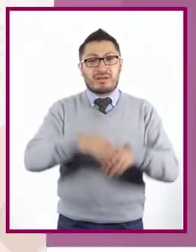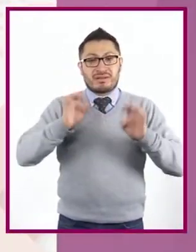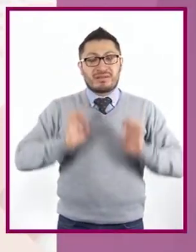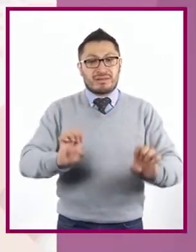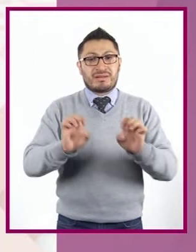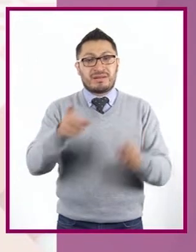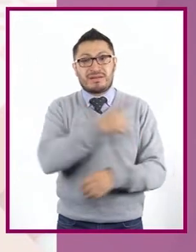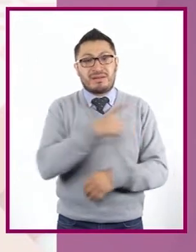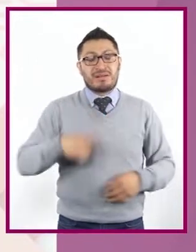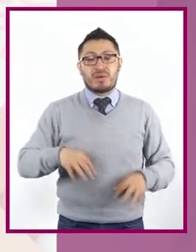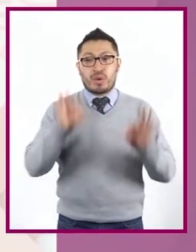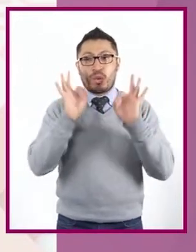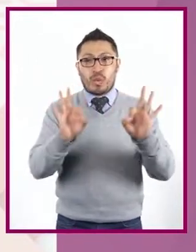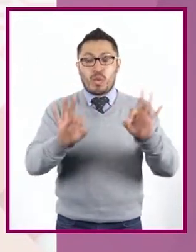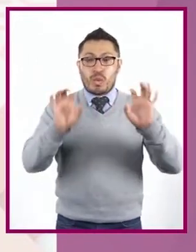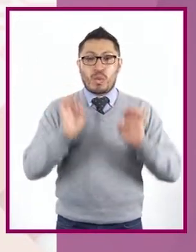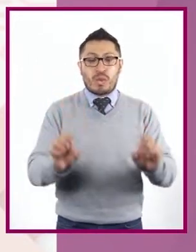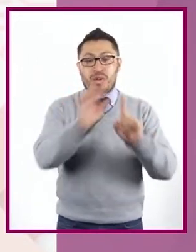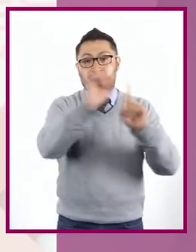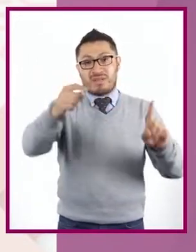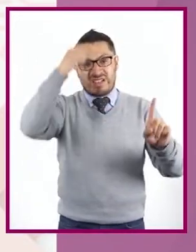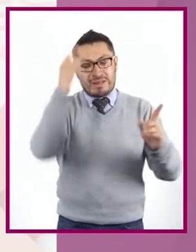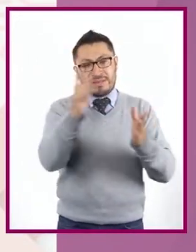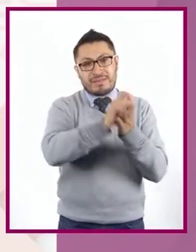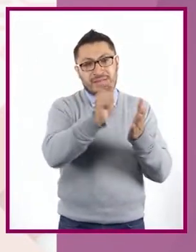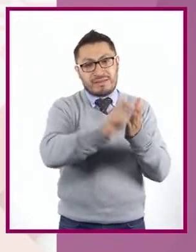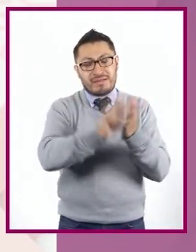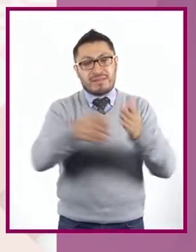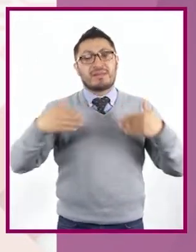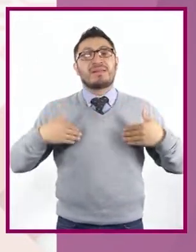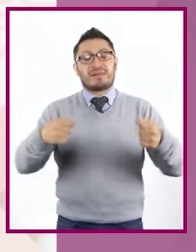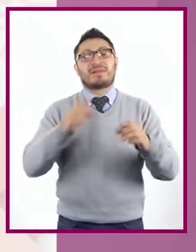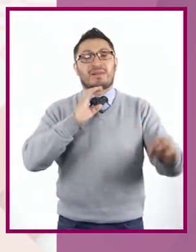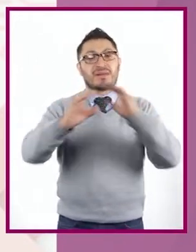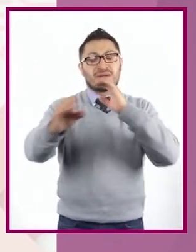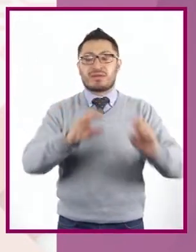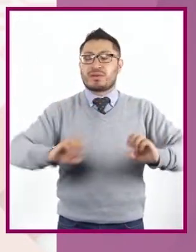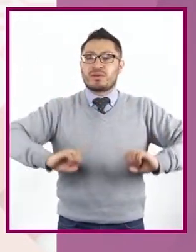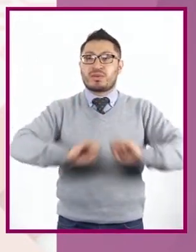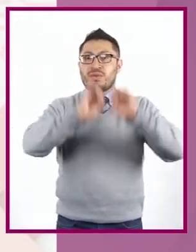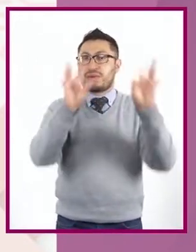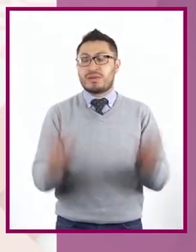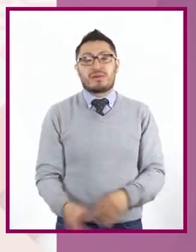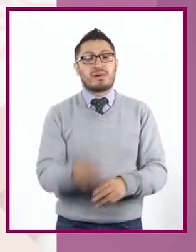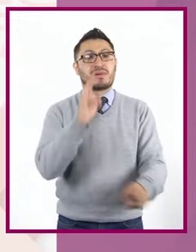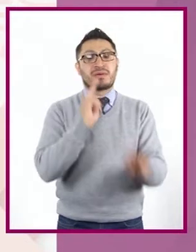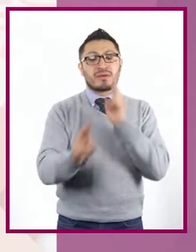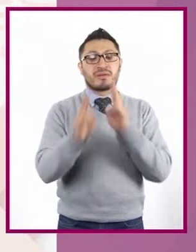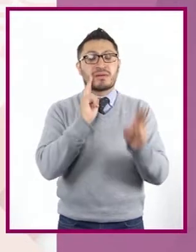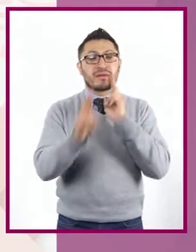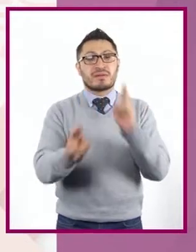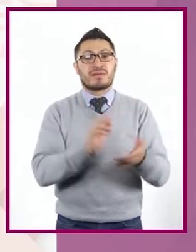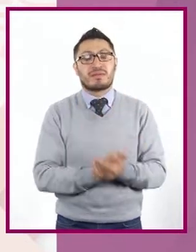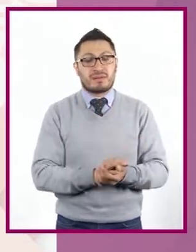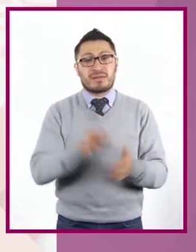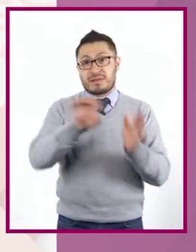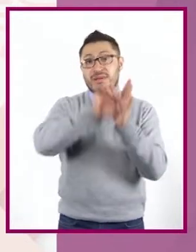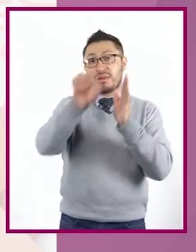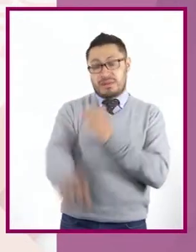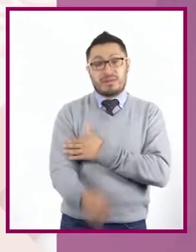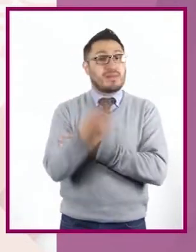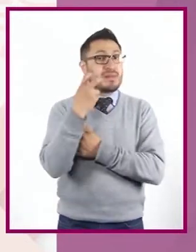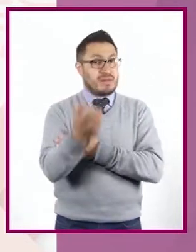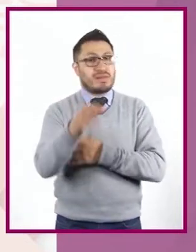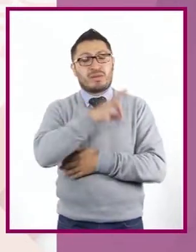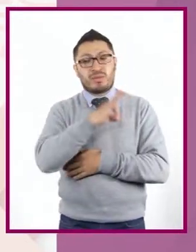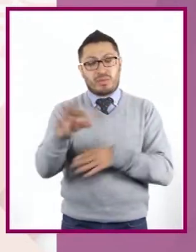ser coherente para que la redacción sea más comprensible y comunique eficazmente una noticia. El ejemplo anterior